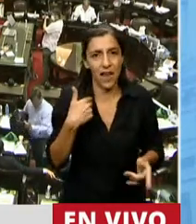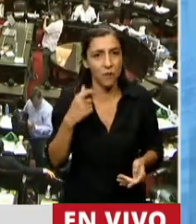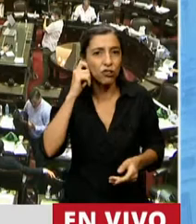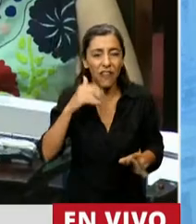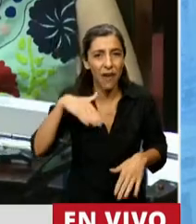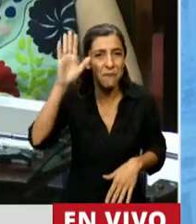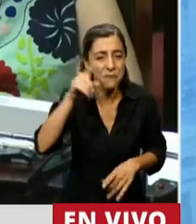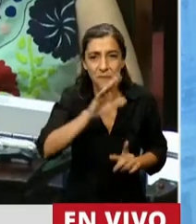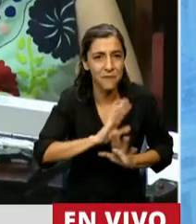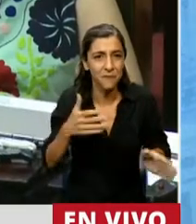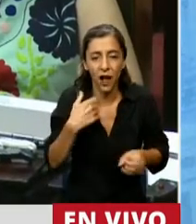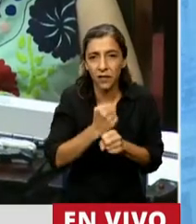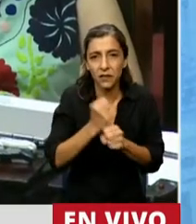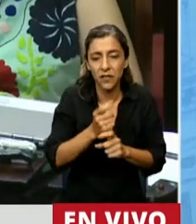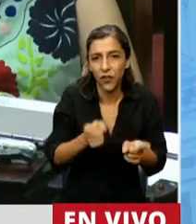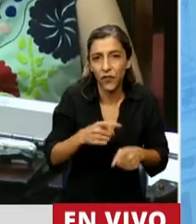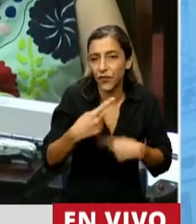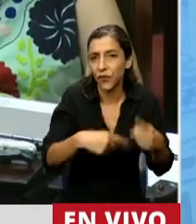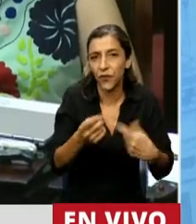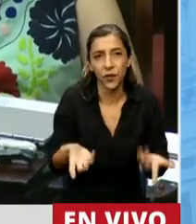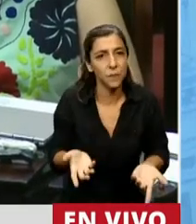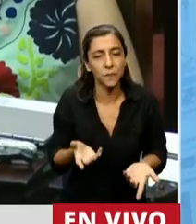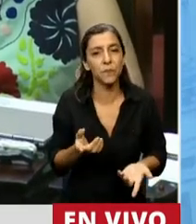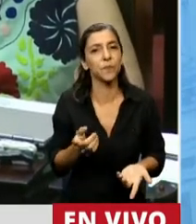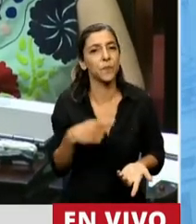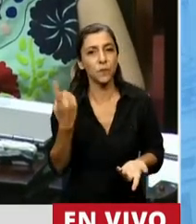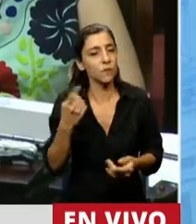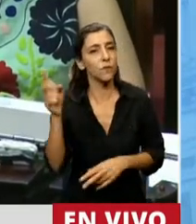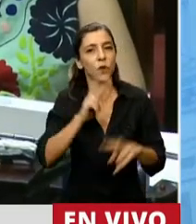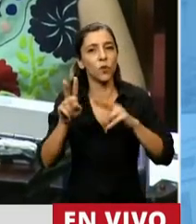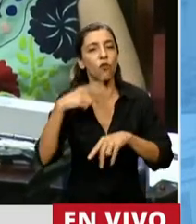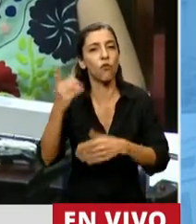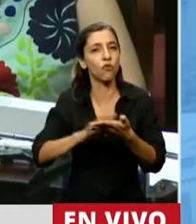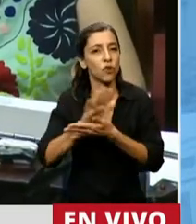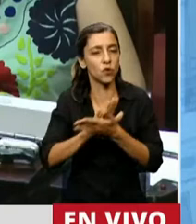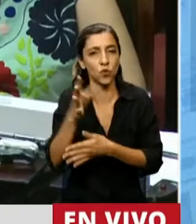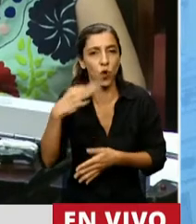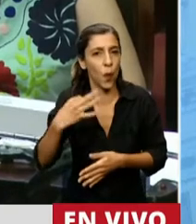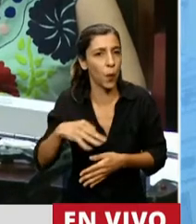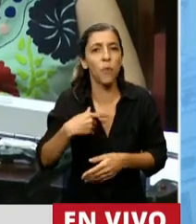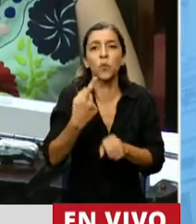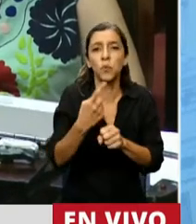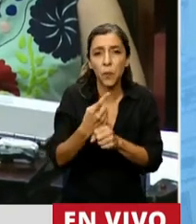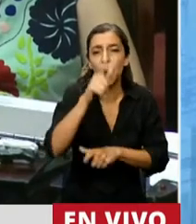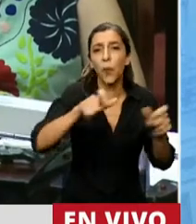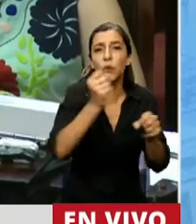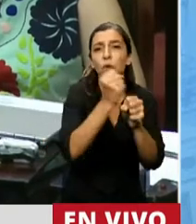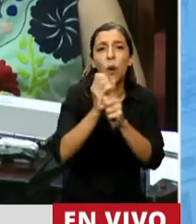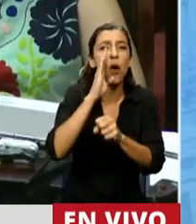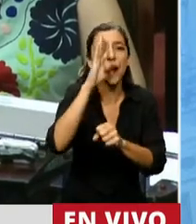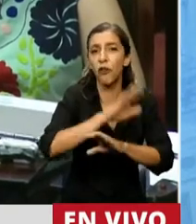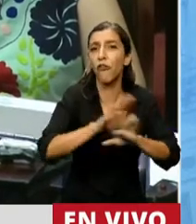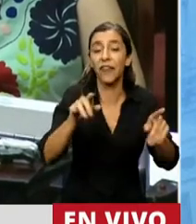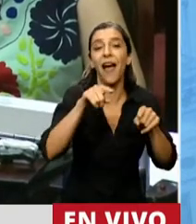imponerla. Insistimos que la sustentabilidad del sistema previsional debe encontrarse en la ampliación del trabajo genuino y registrado. Después de trabajar toda su vida,